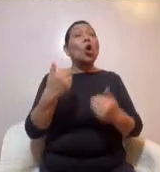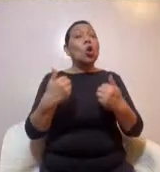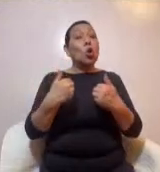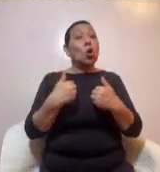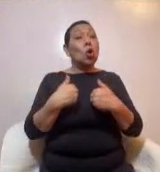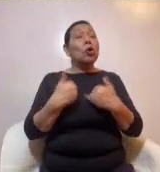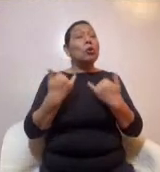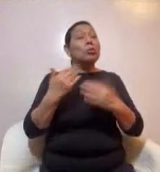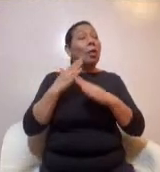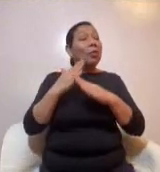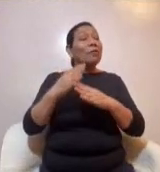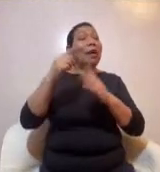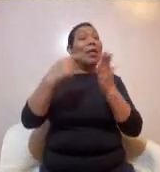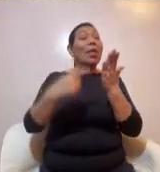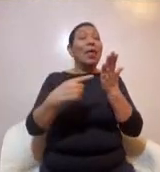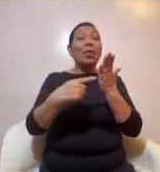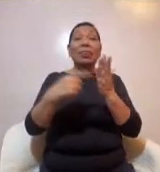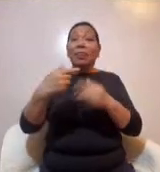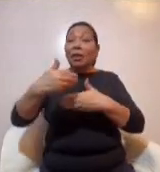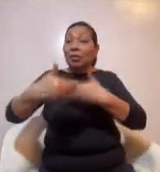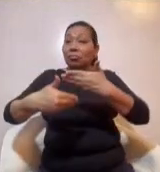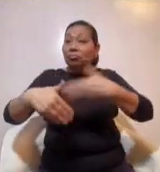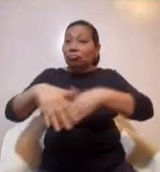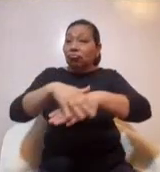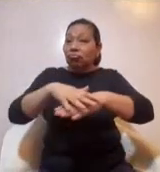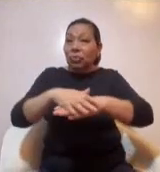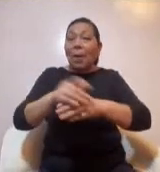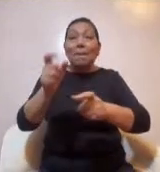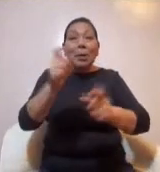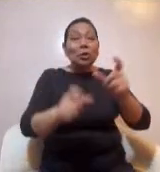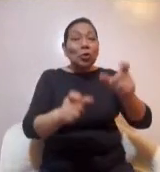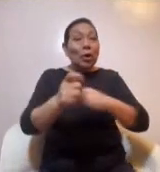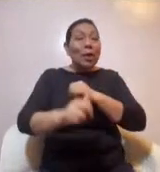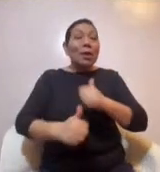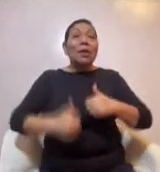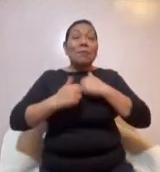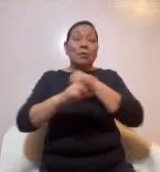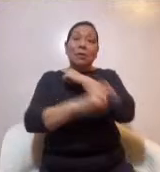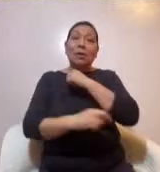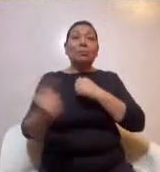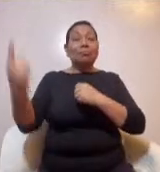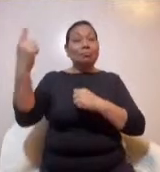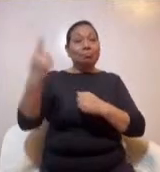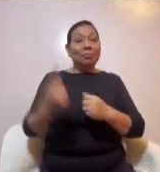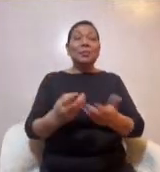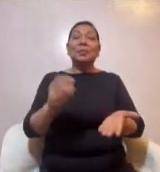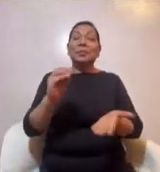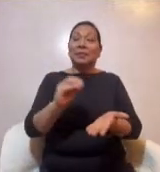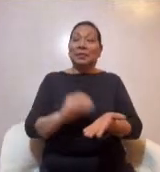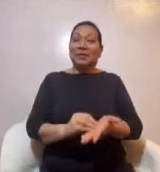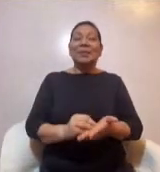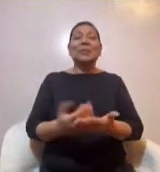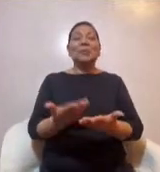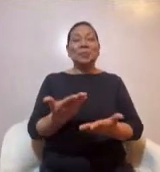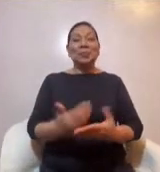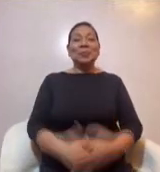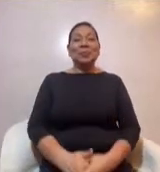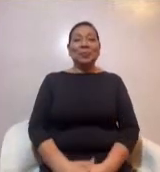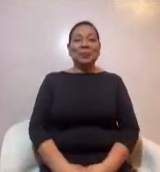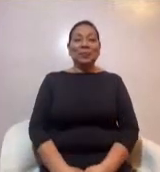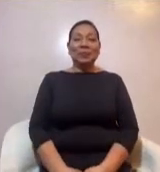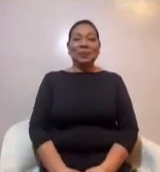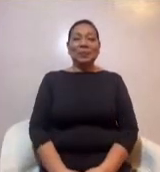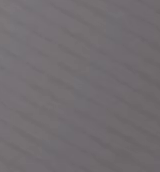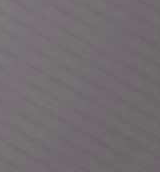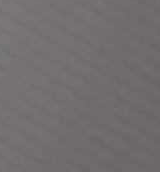de contar con una defensa técnica en un procedimiento migratorio. Nos vamos a una pausa y volvemos